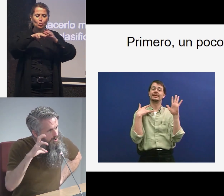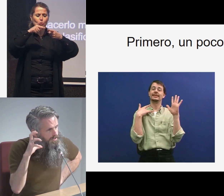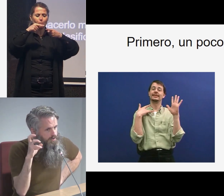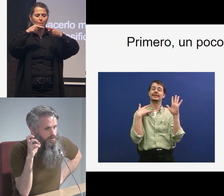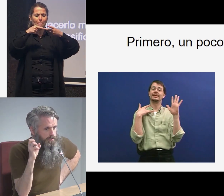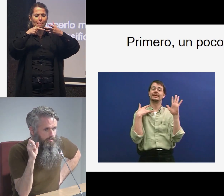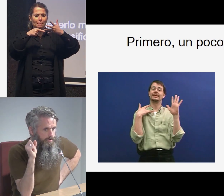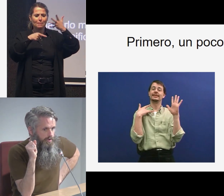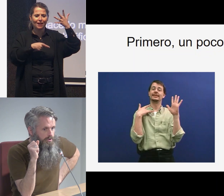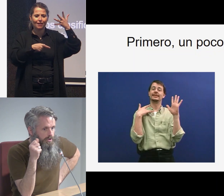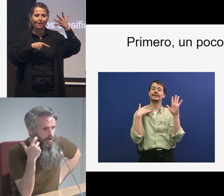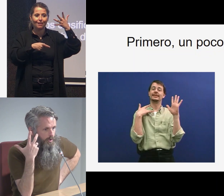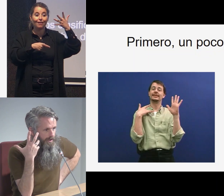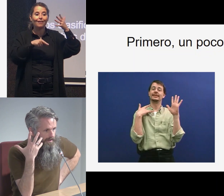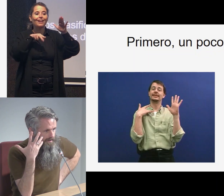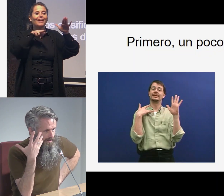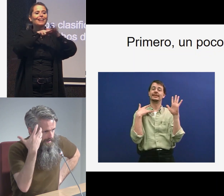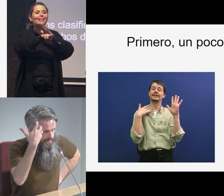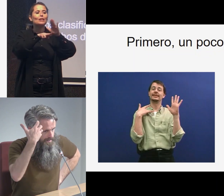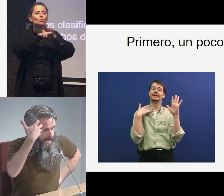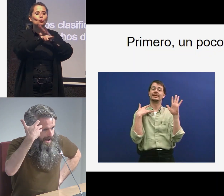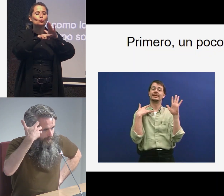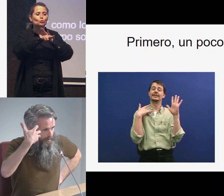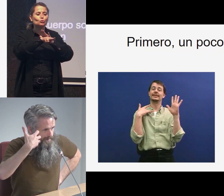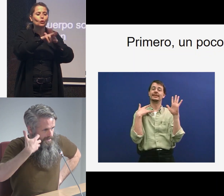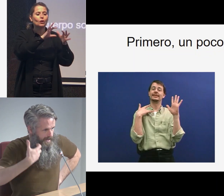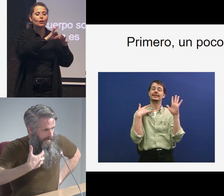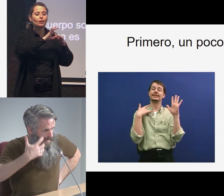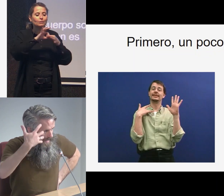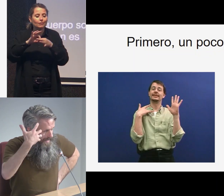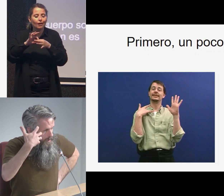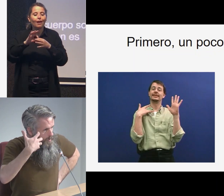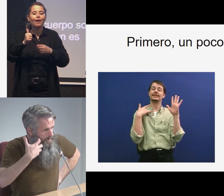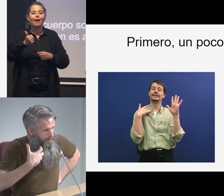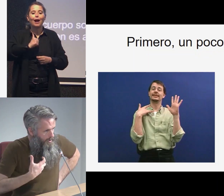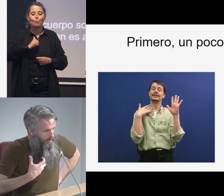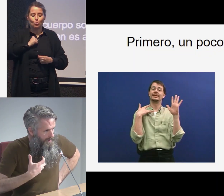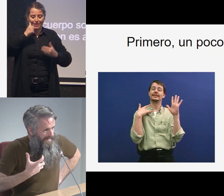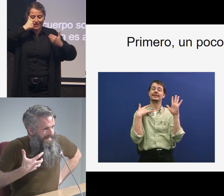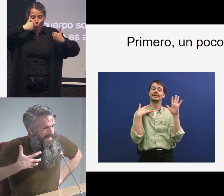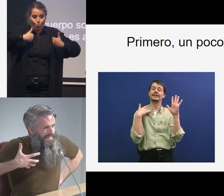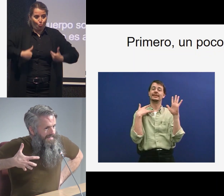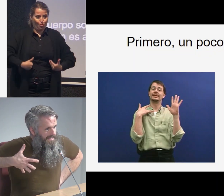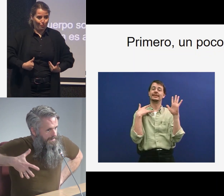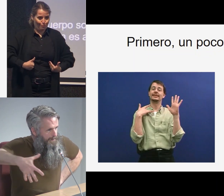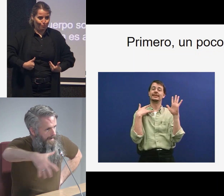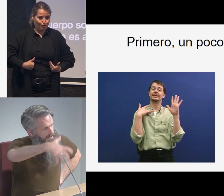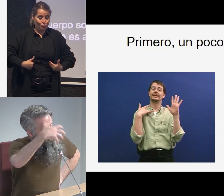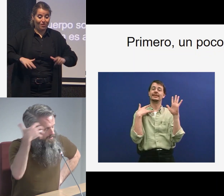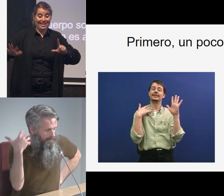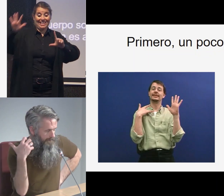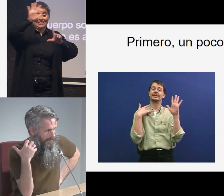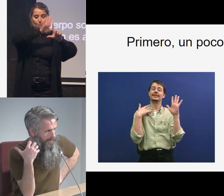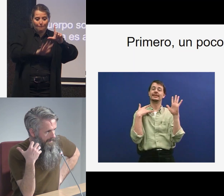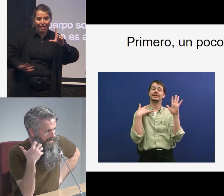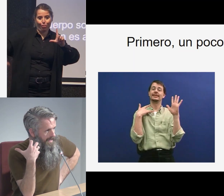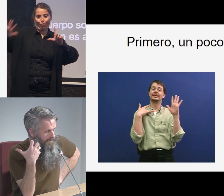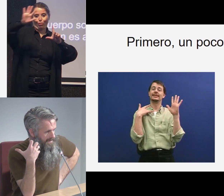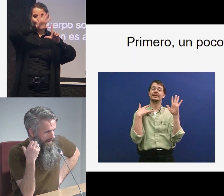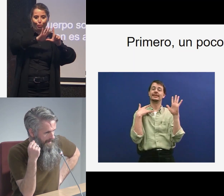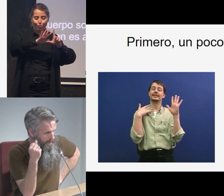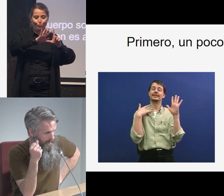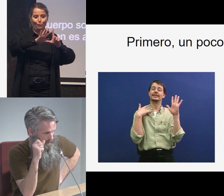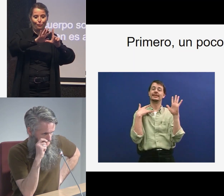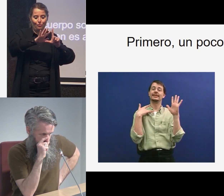y muchos de estos recursos lo que dicen es aprovechar el cuerpo y el espacio